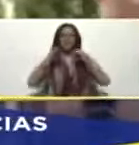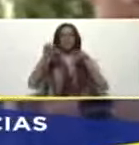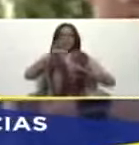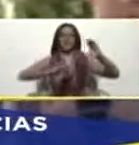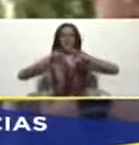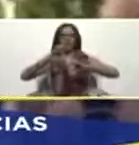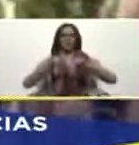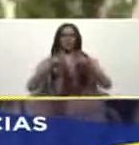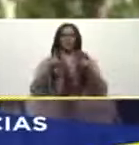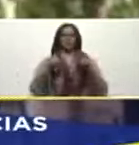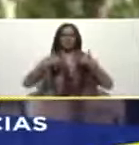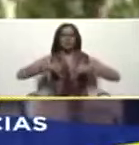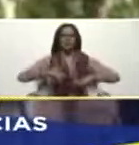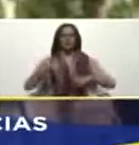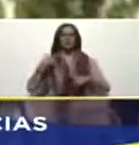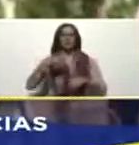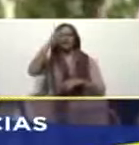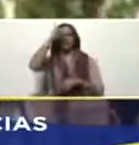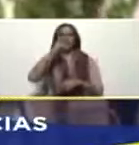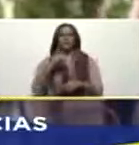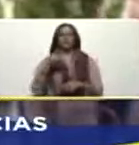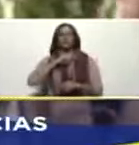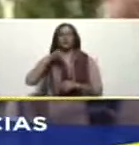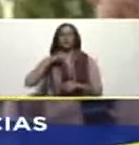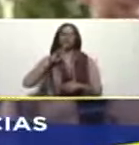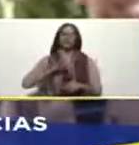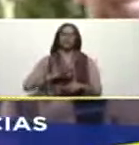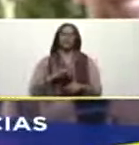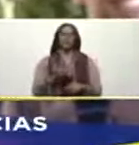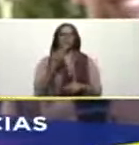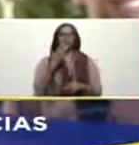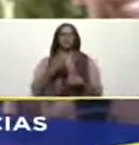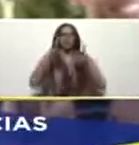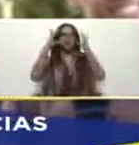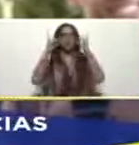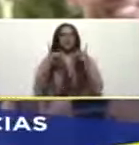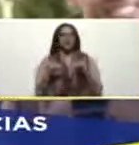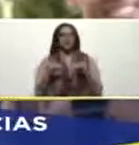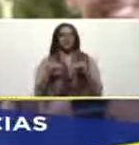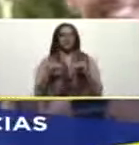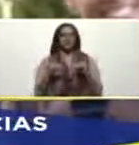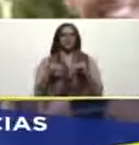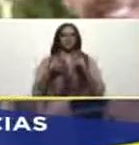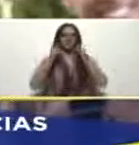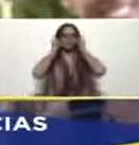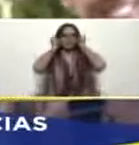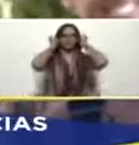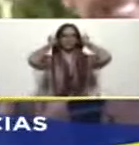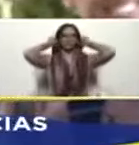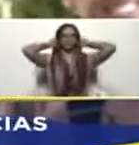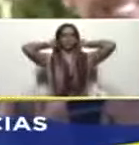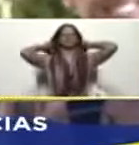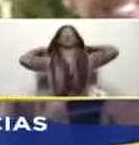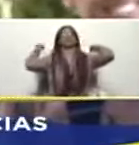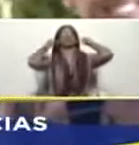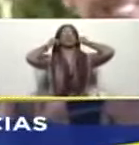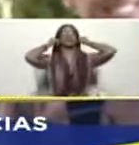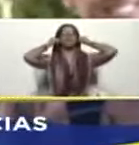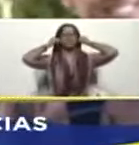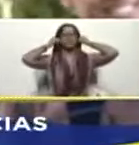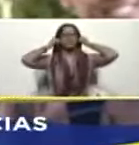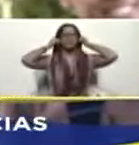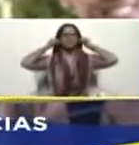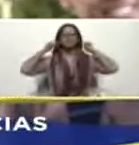esa hija tiene una discapacidad, nosotras estamos frente a la decisión prácticamente evidente de salir del ámbito de